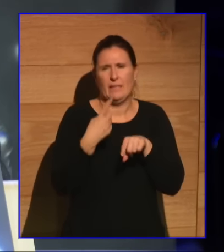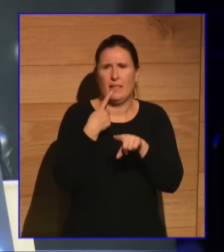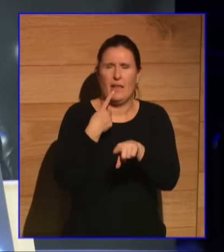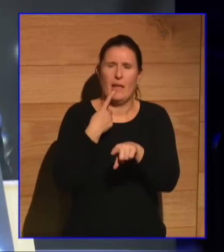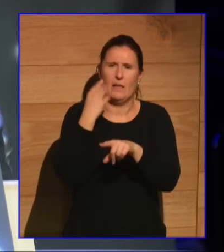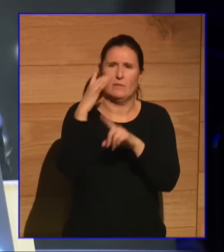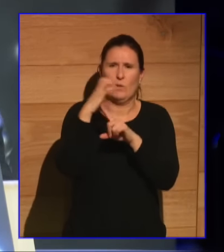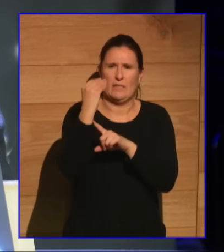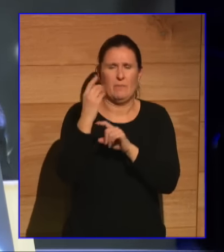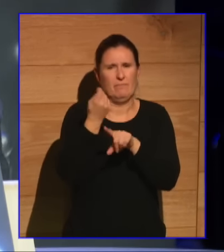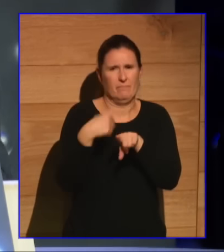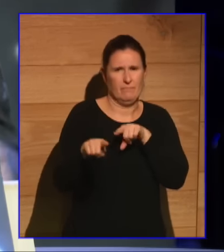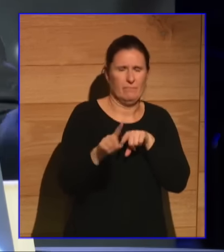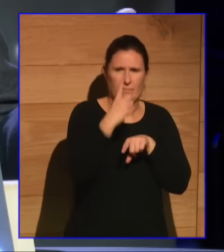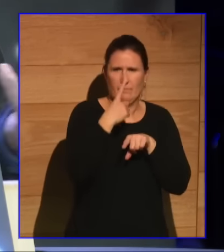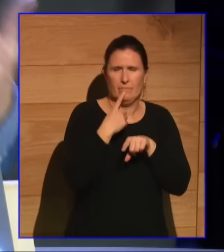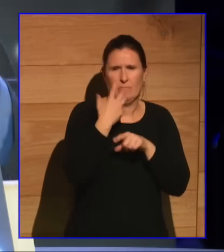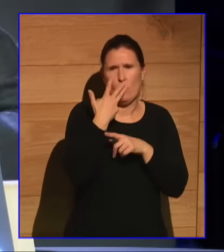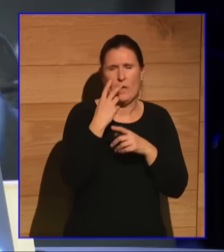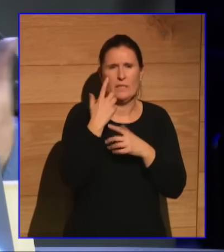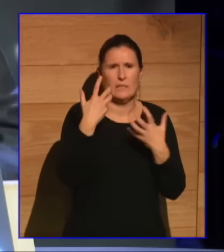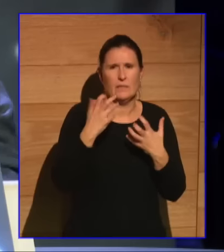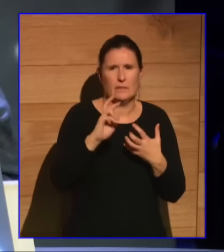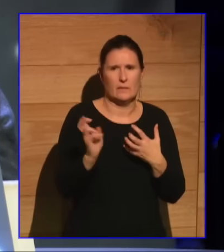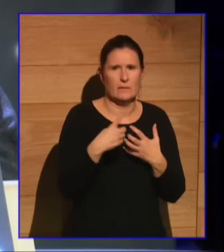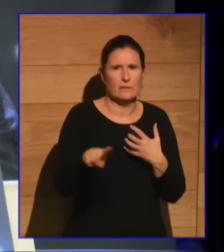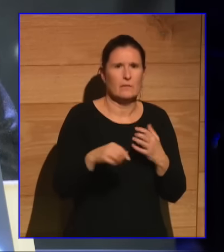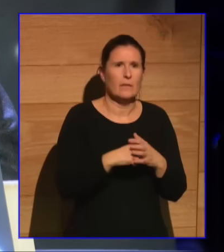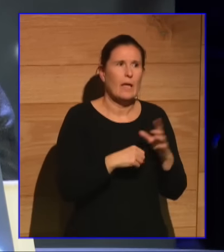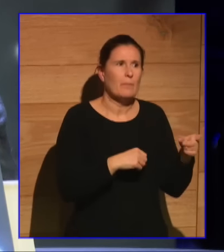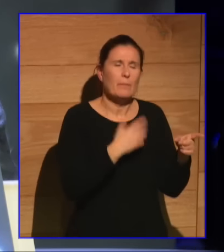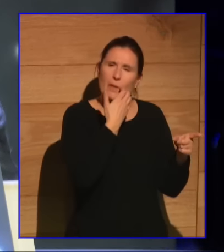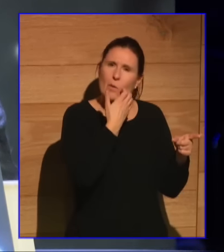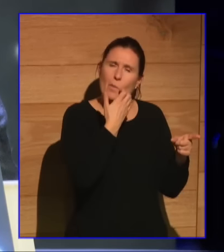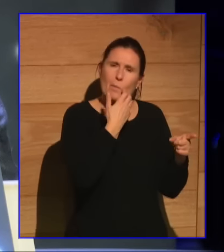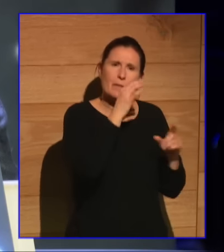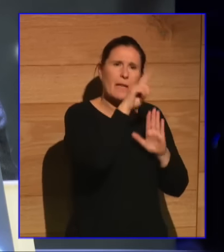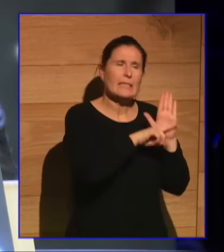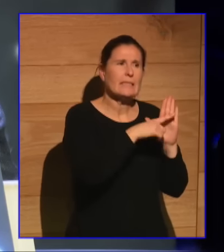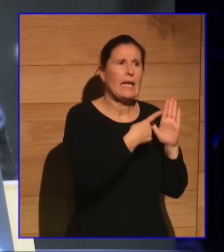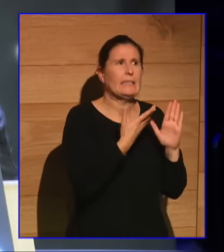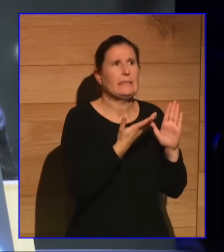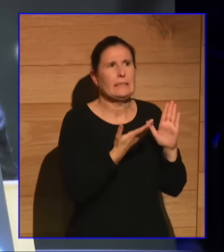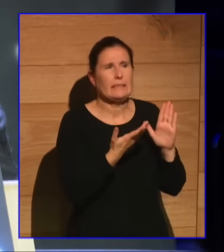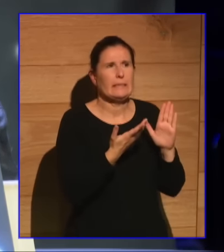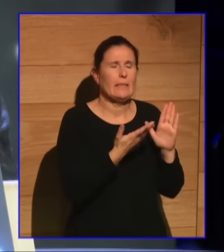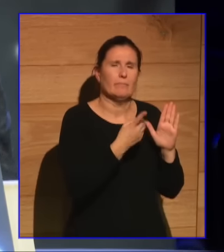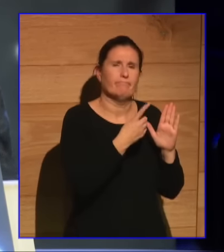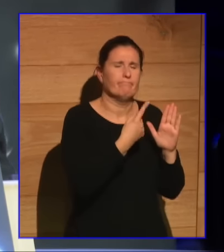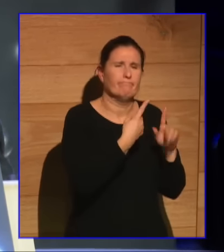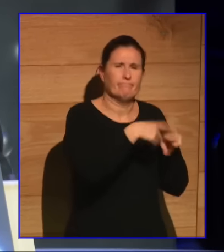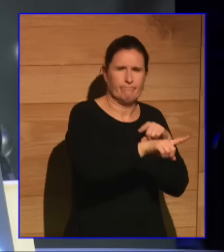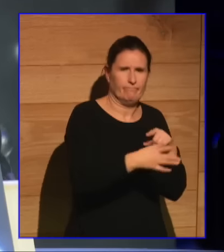de. Lo que pasa es que Kaminski supone simplemente un salto estilístico muy cosa, grande, sí. Nada más. No significa de ahí que, hay otra. Es decir,